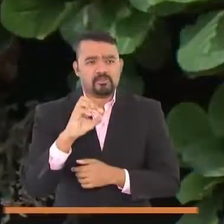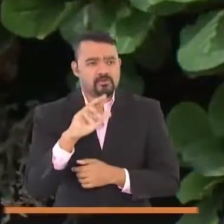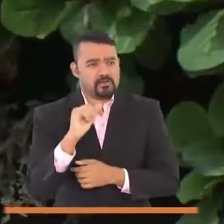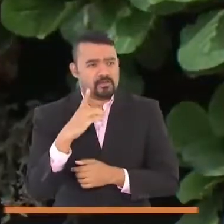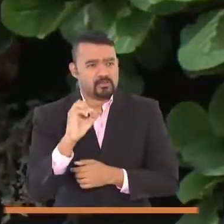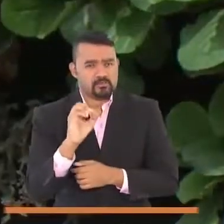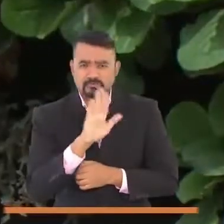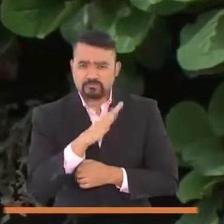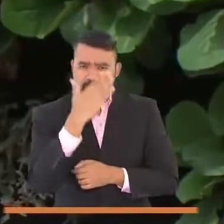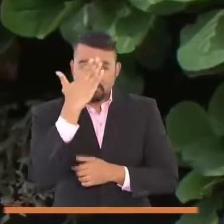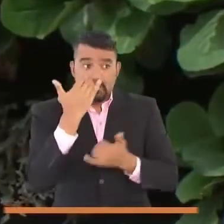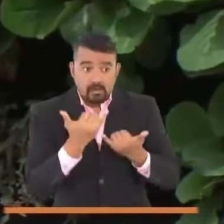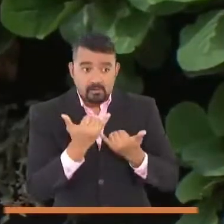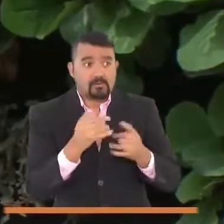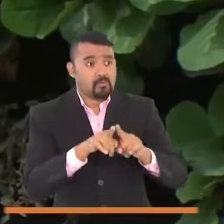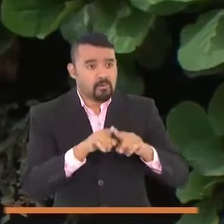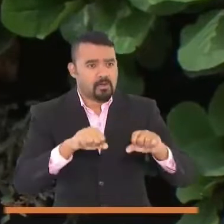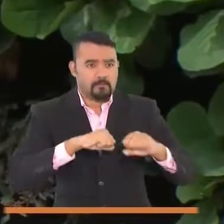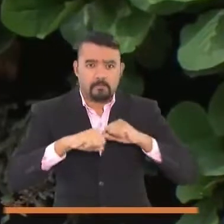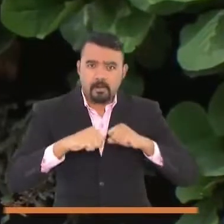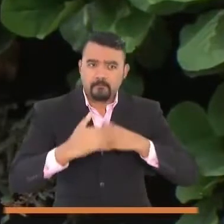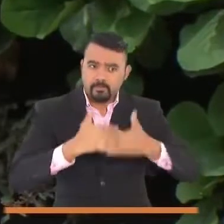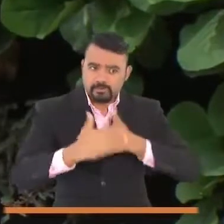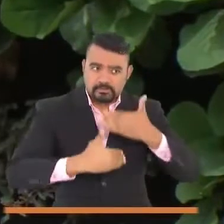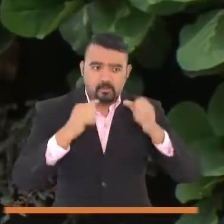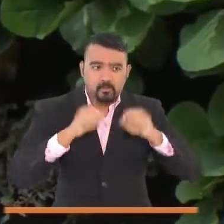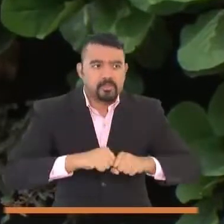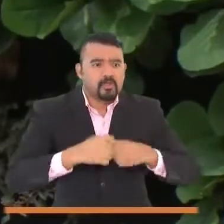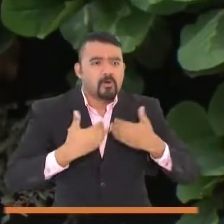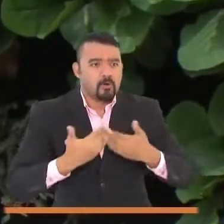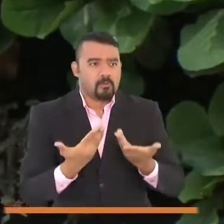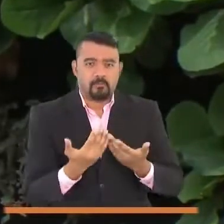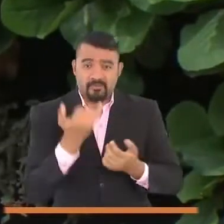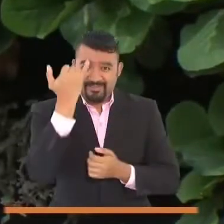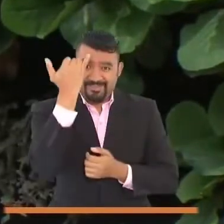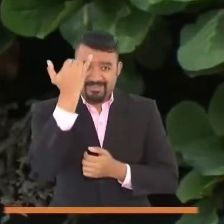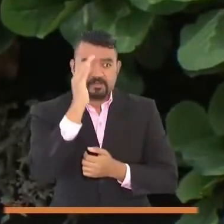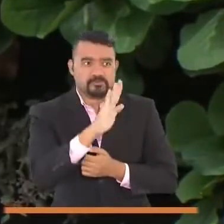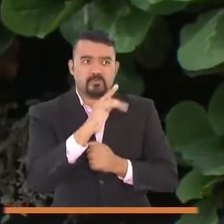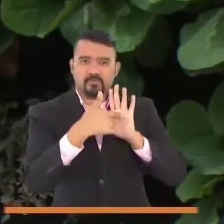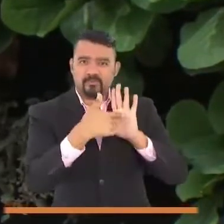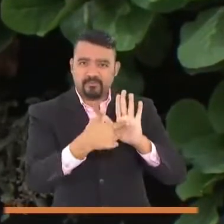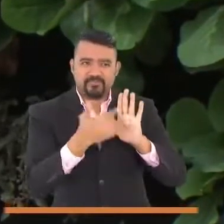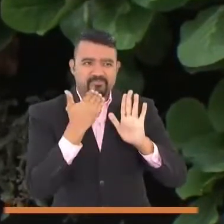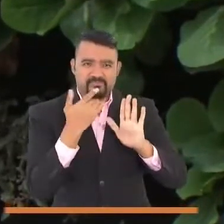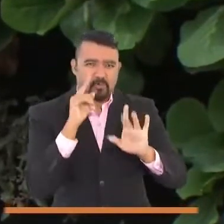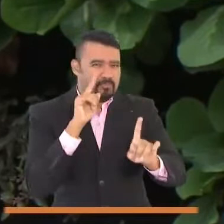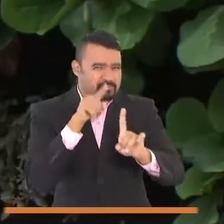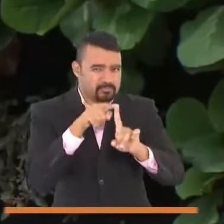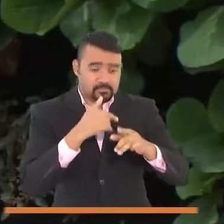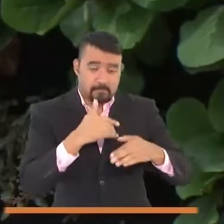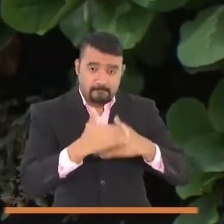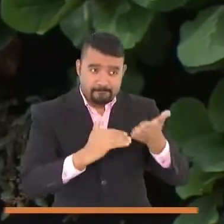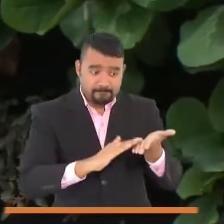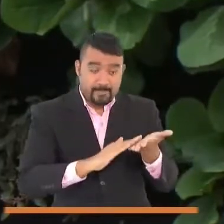Área Metropolitana se disponen a comenzar el proceso para lo que será la construcción de esa segunda etapa de dicho proyecto. Hay que